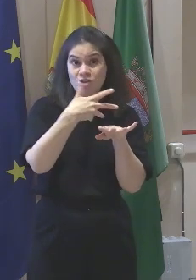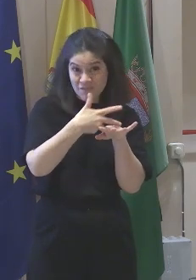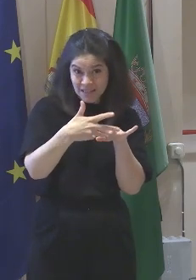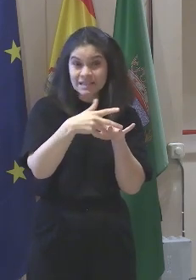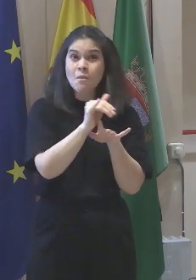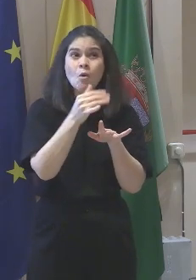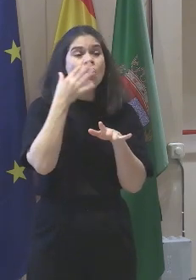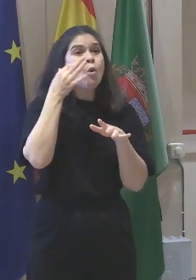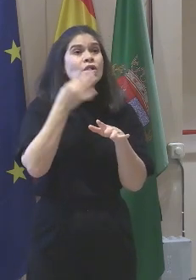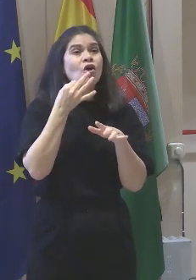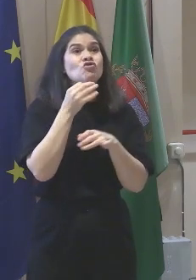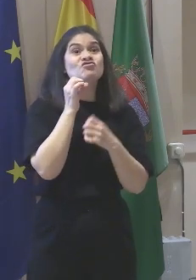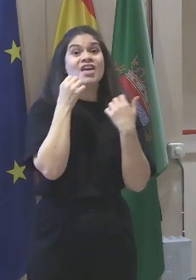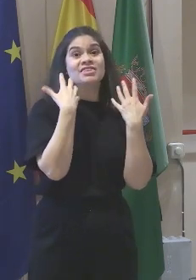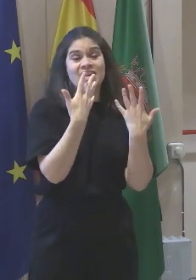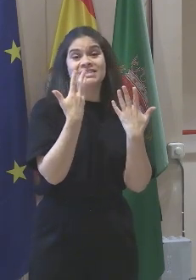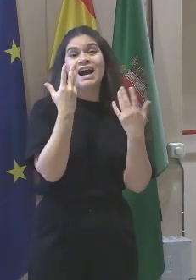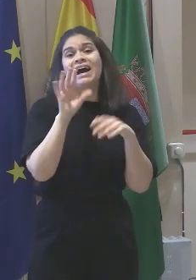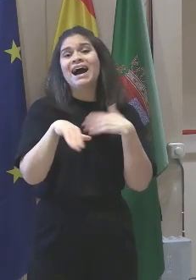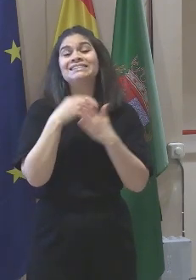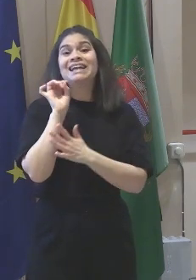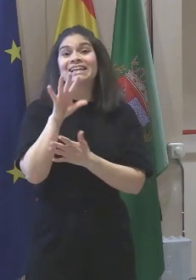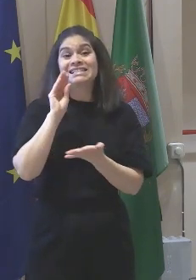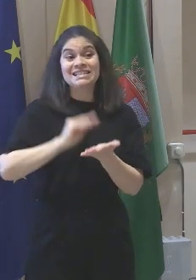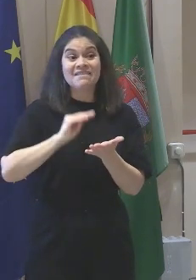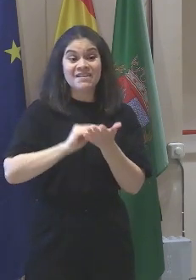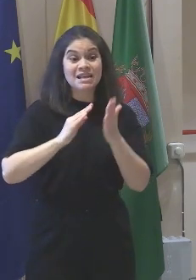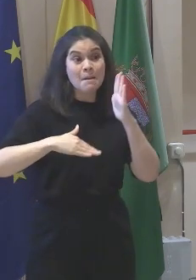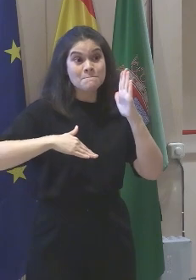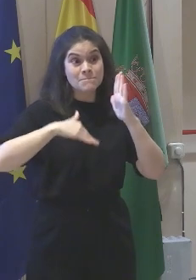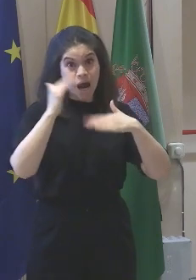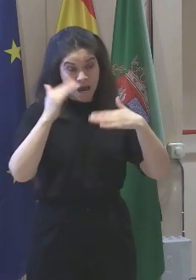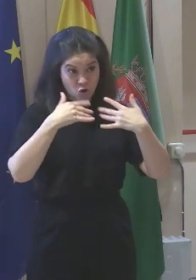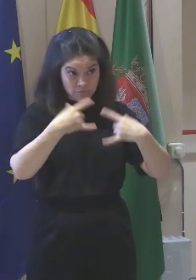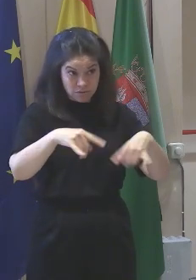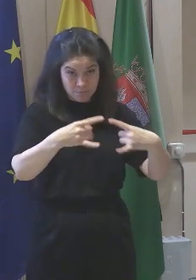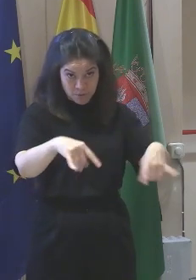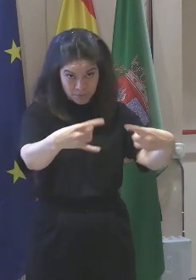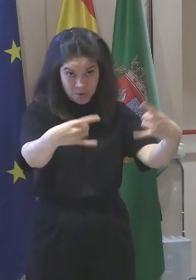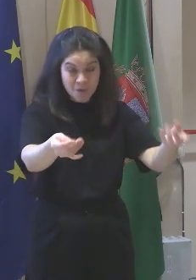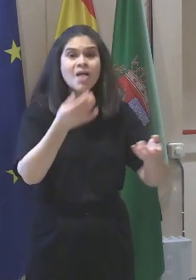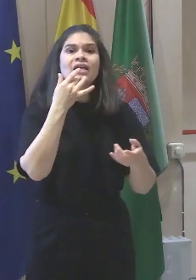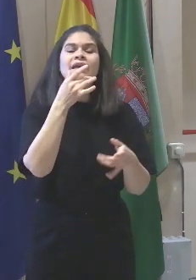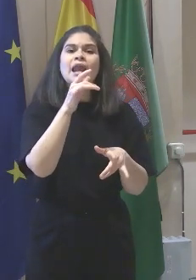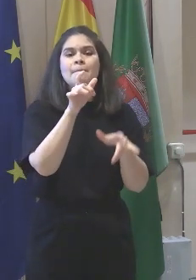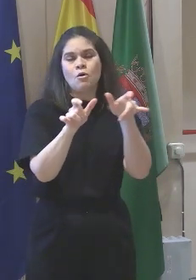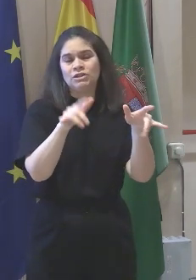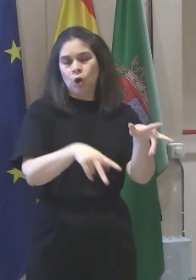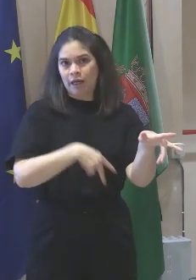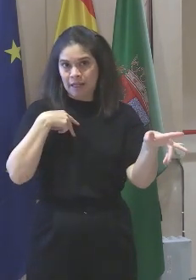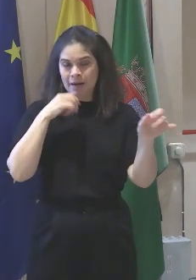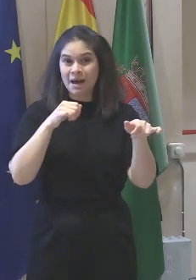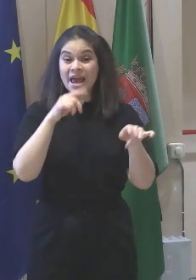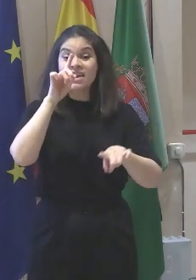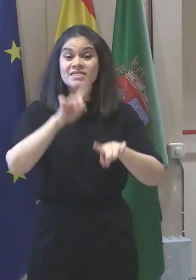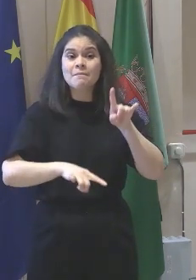estima que es de 10 a 15 veces mayor que en la población general. Y dependiendo de cuál es el familiar que tiene